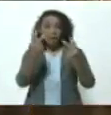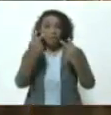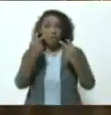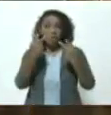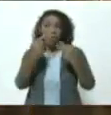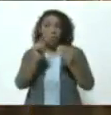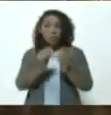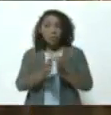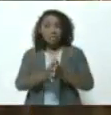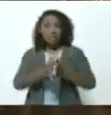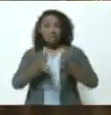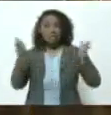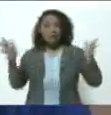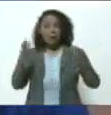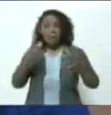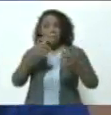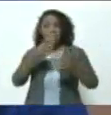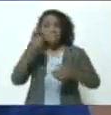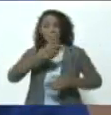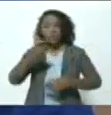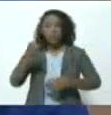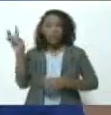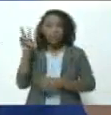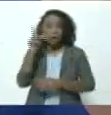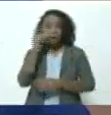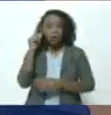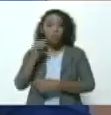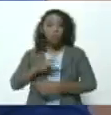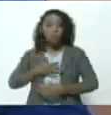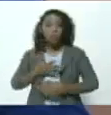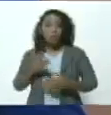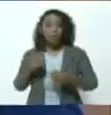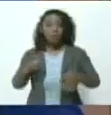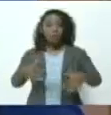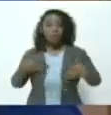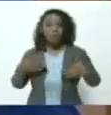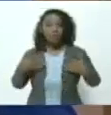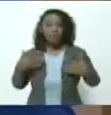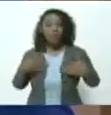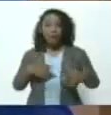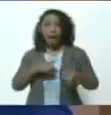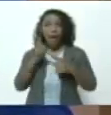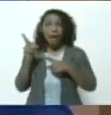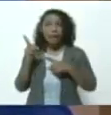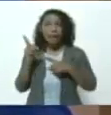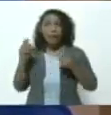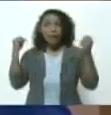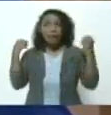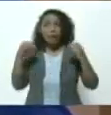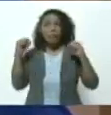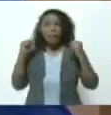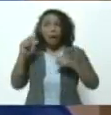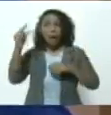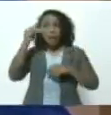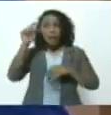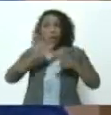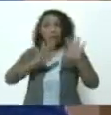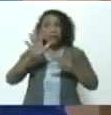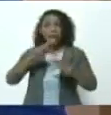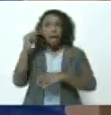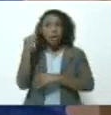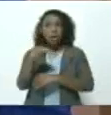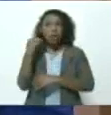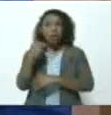una cantidad de personas, de venezolanos, que van a poder disfrutar este estreno el día 15 de